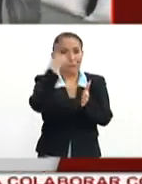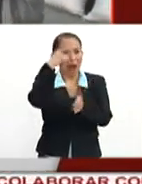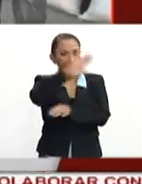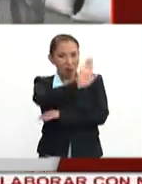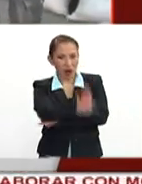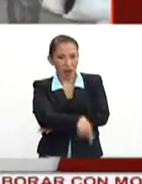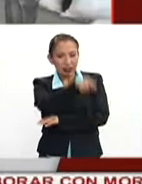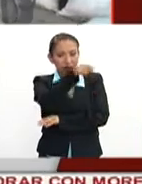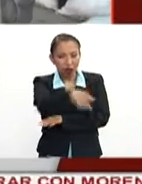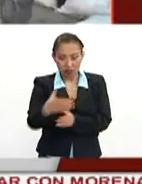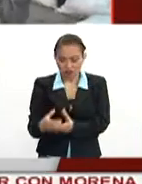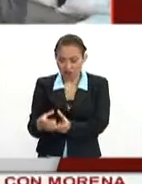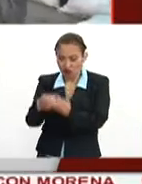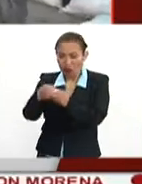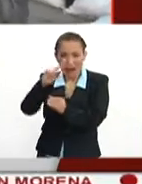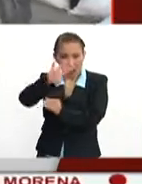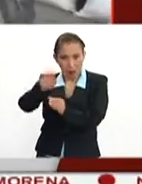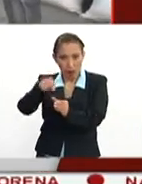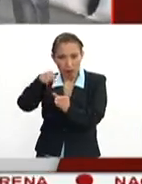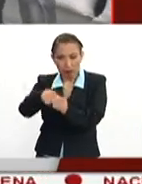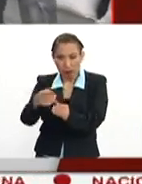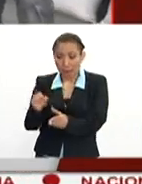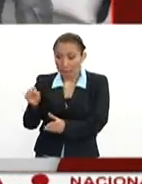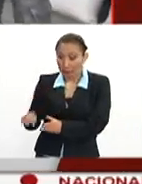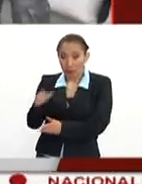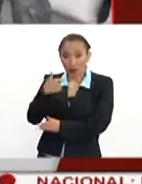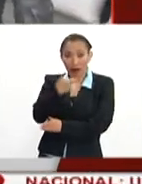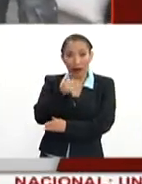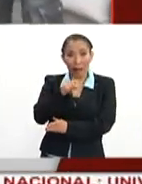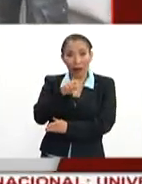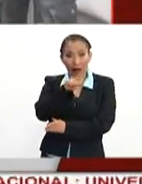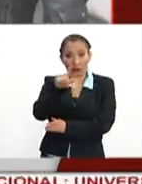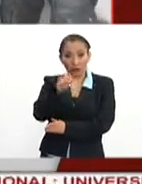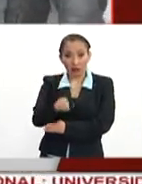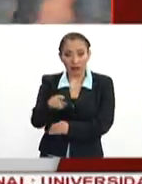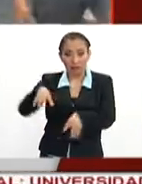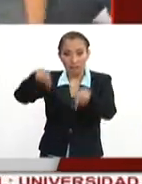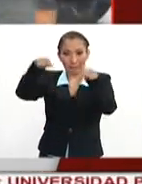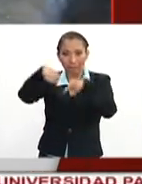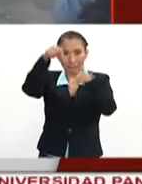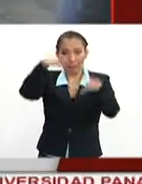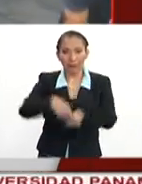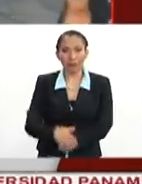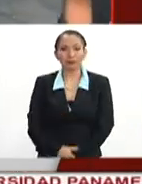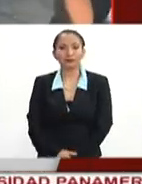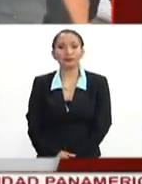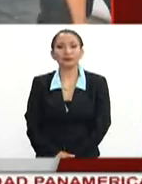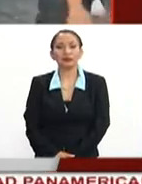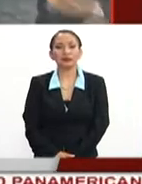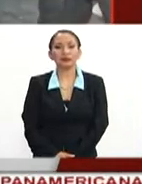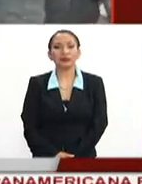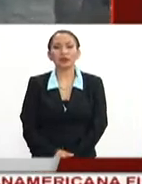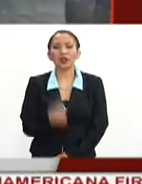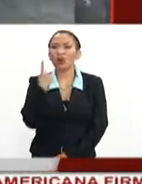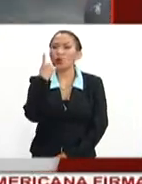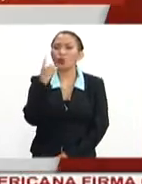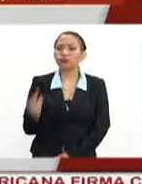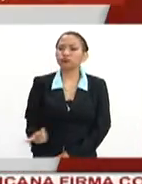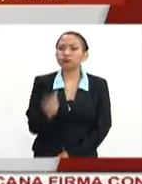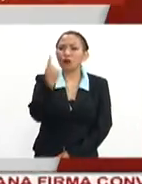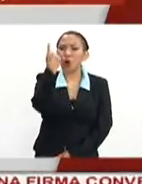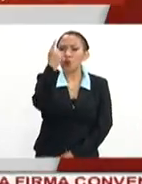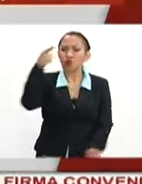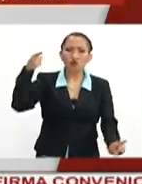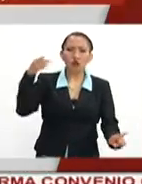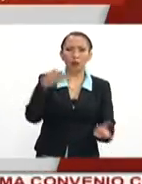biodegradables de fibra de maguey mezcalero. Aurelio, una de las finalidades de